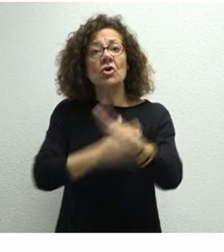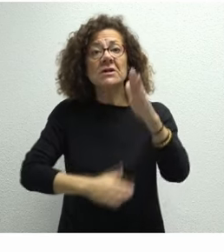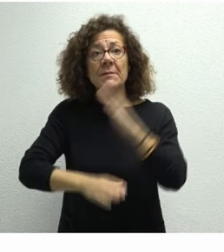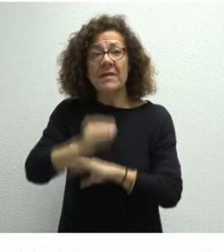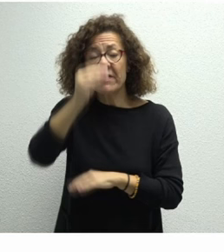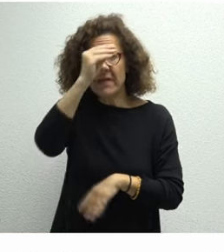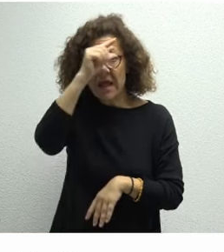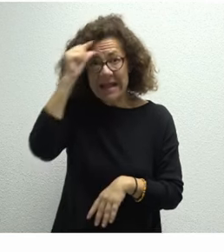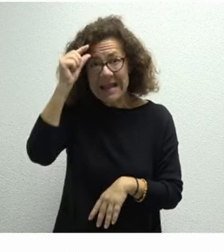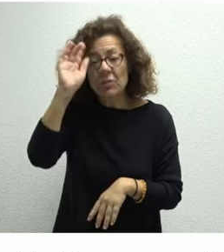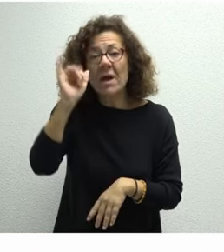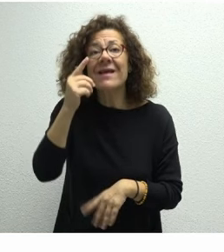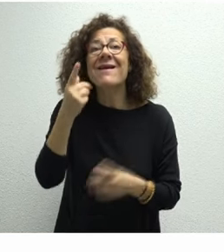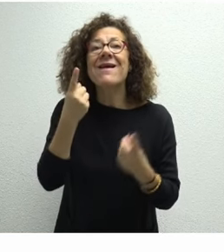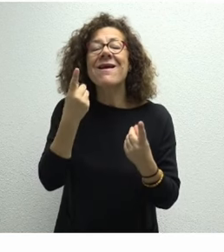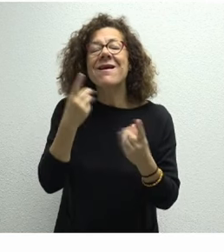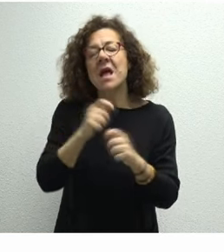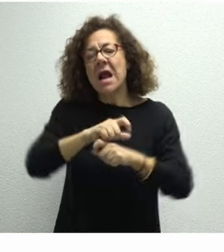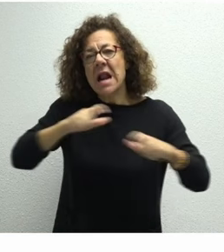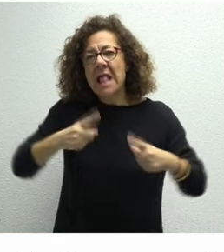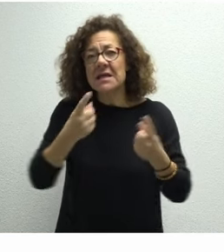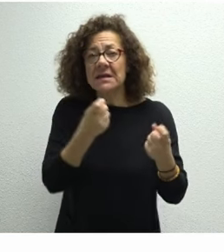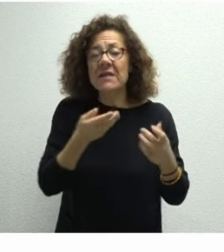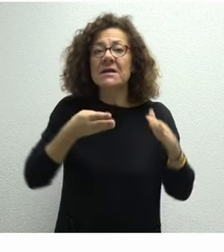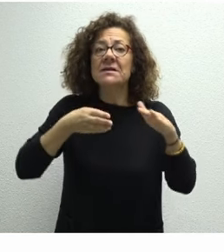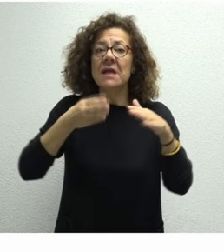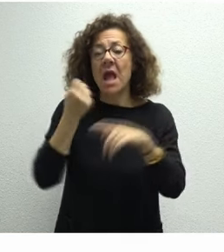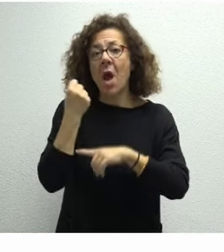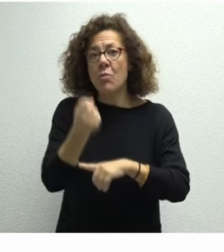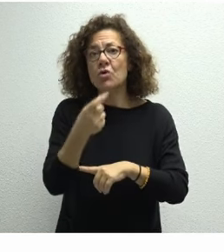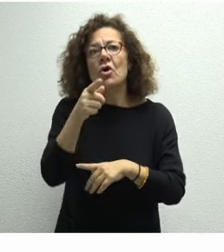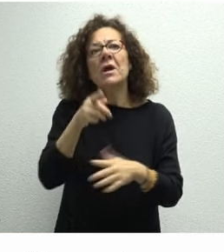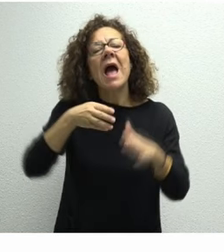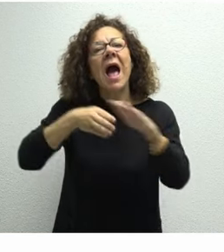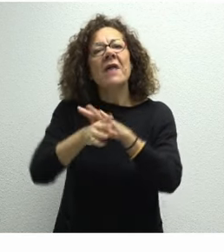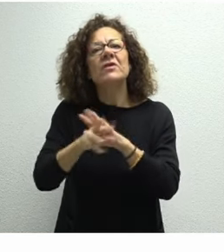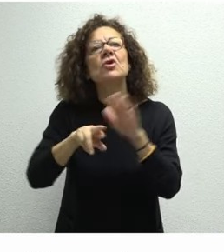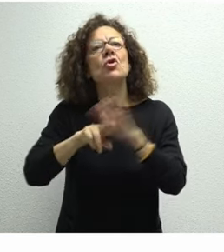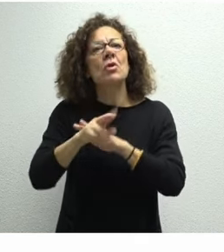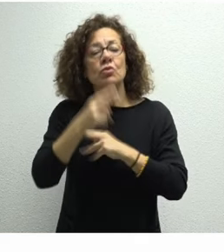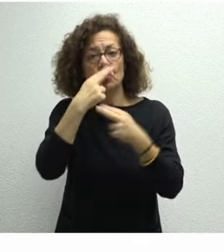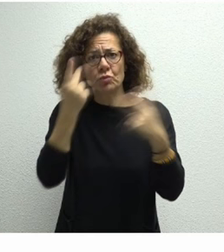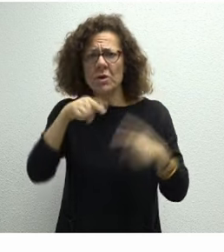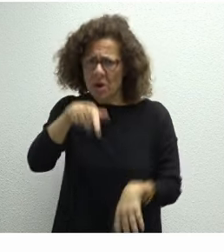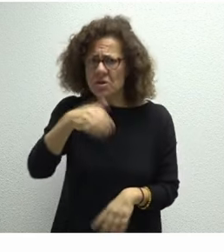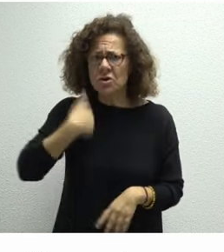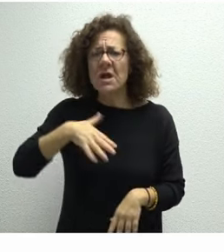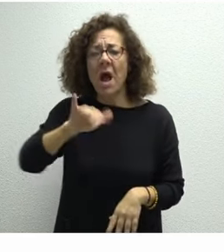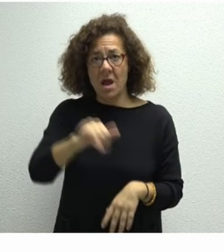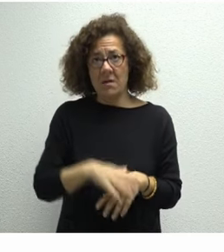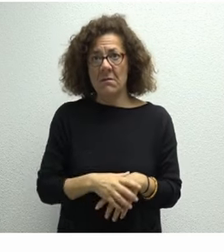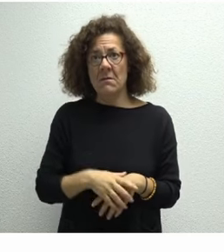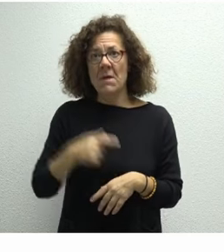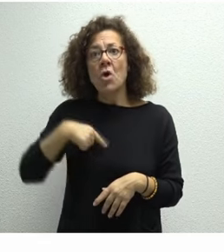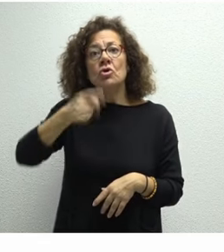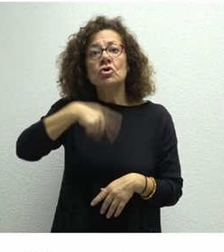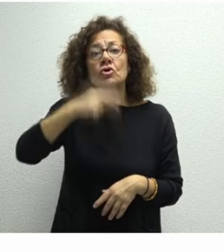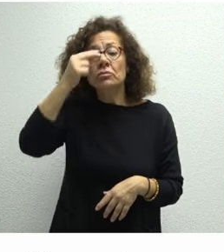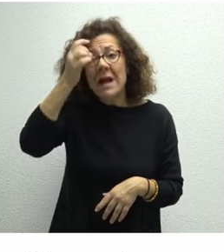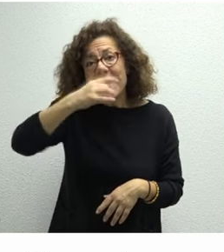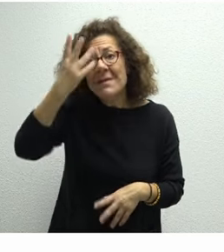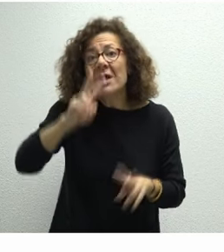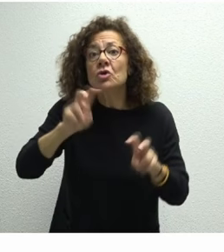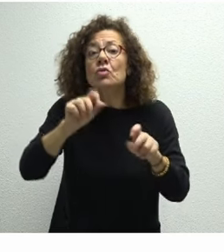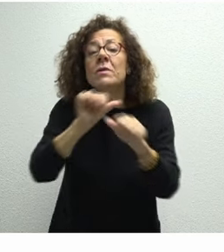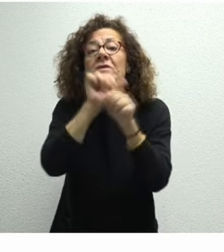intelectual y grandes necesidades de apoyo y su acceso a los recursos públicos eso existe ya lo sabemos vamos a inventarnos nuevas maneras